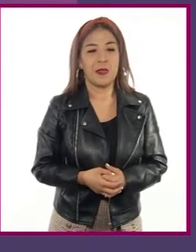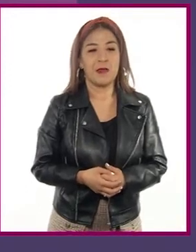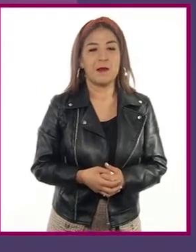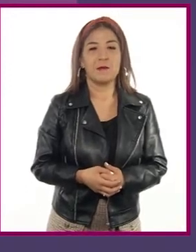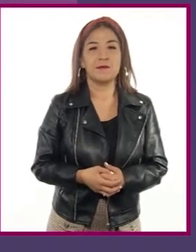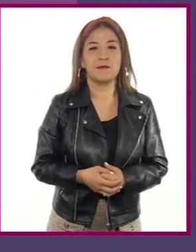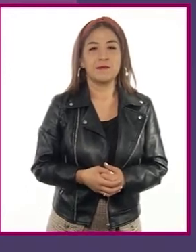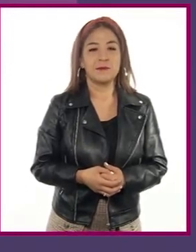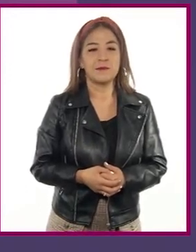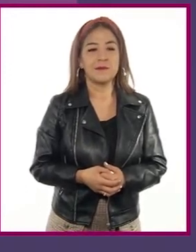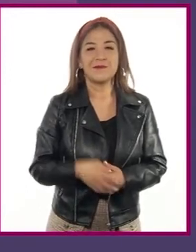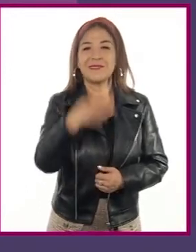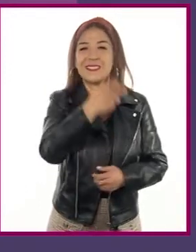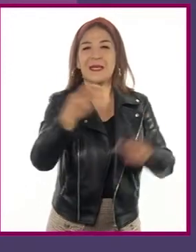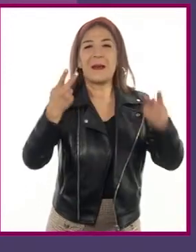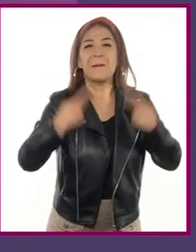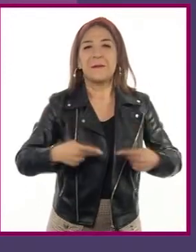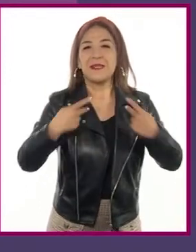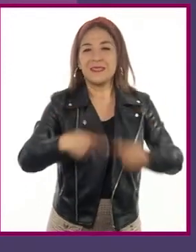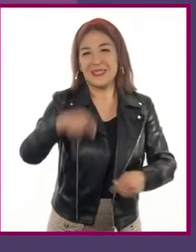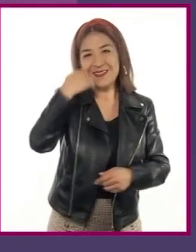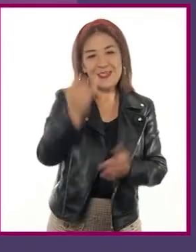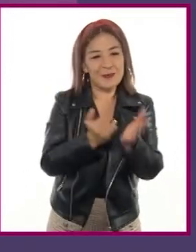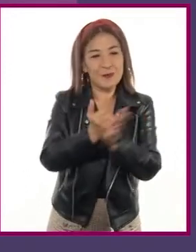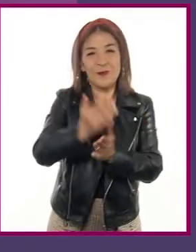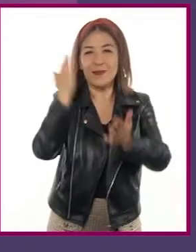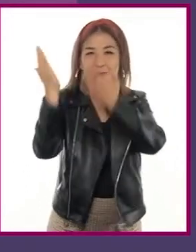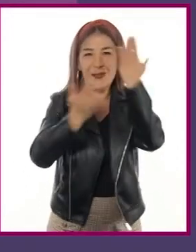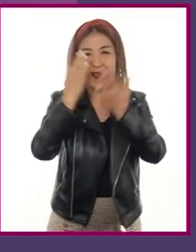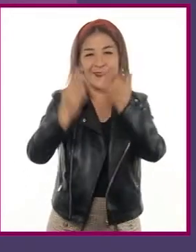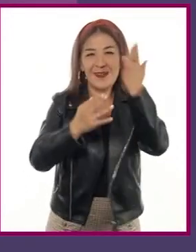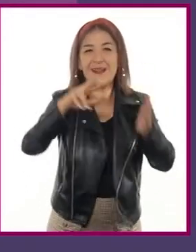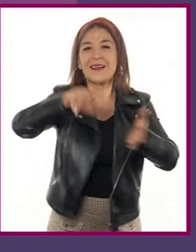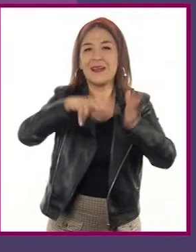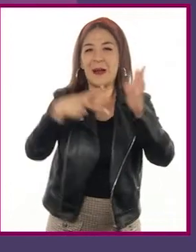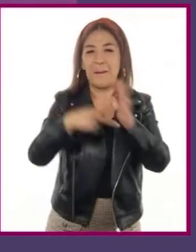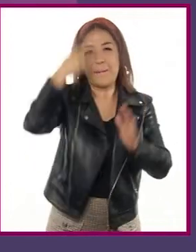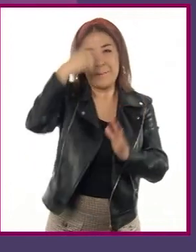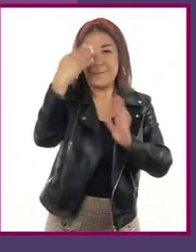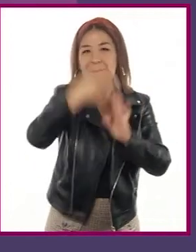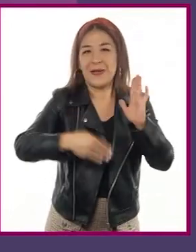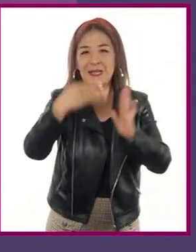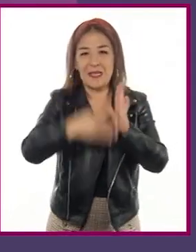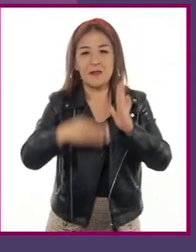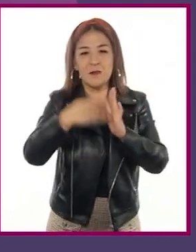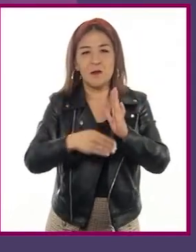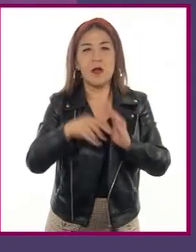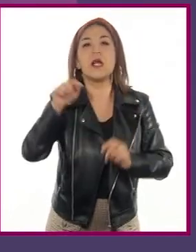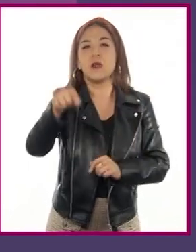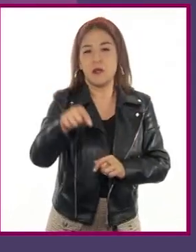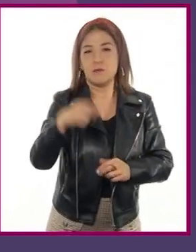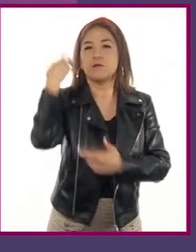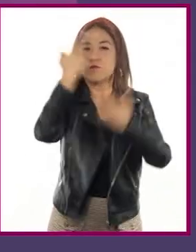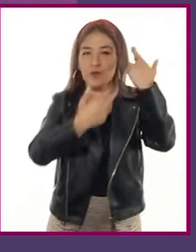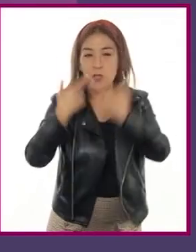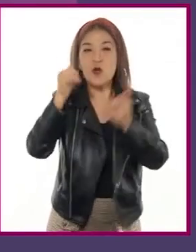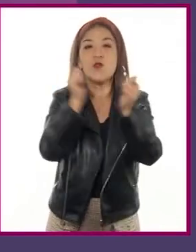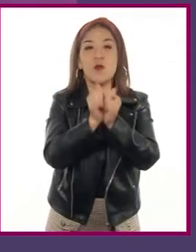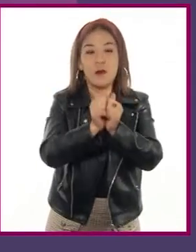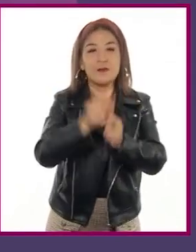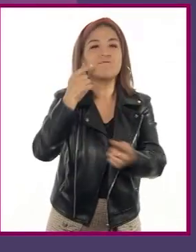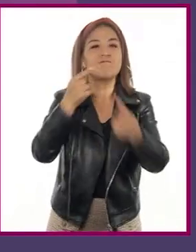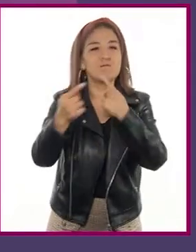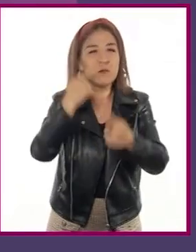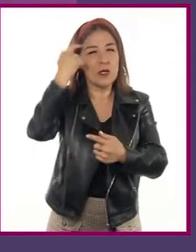El caso de la persona que ha decidido estudiar una ingeniería en mecatrónica tiene relación con el